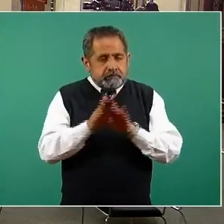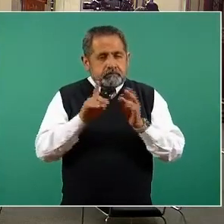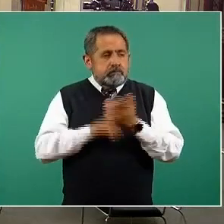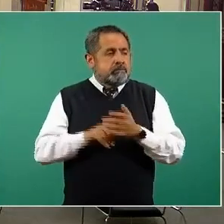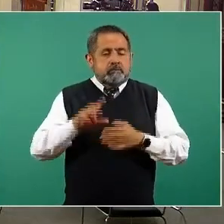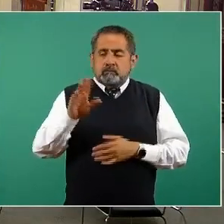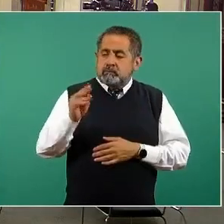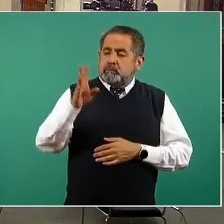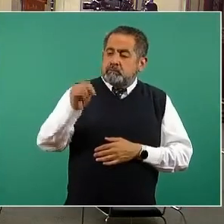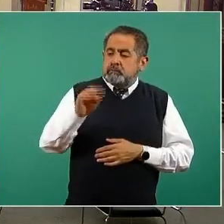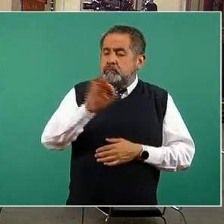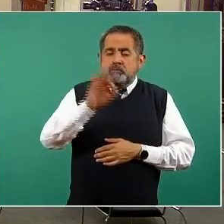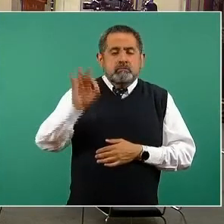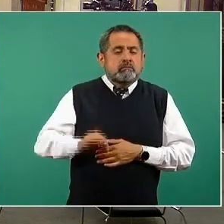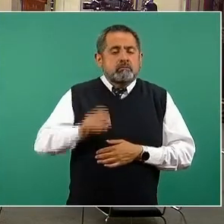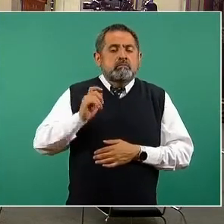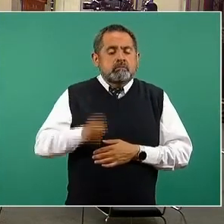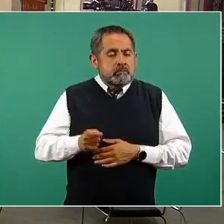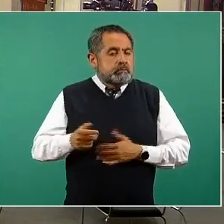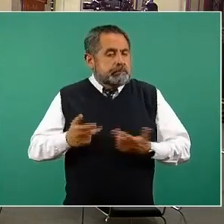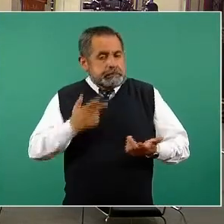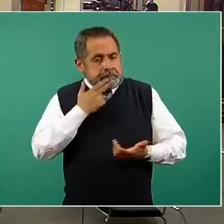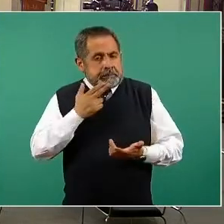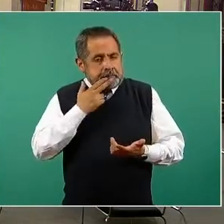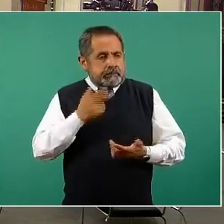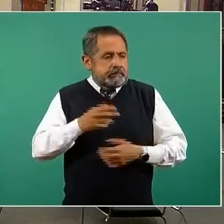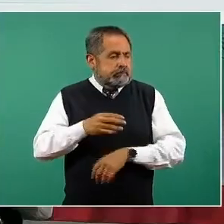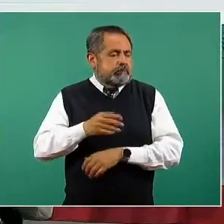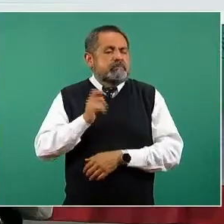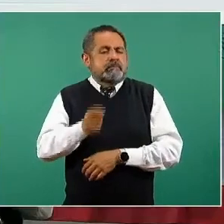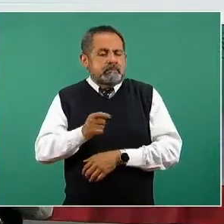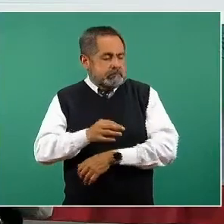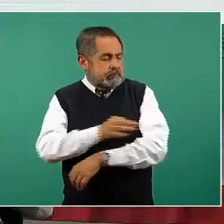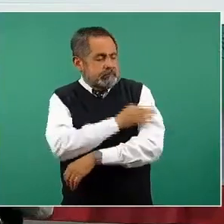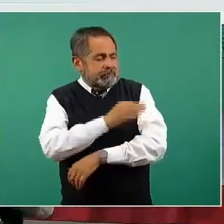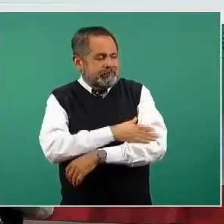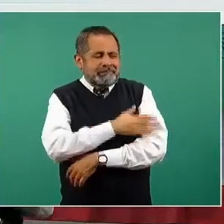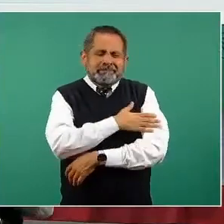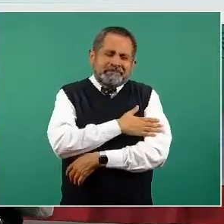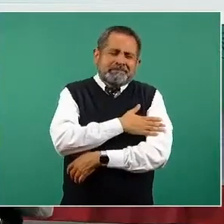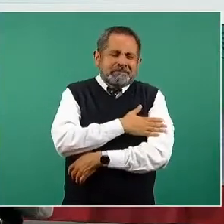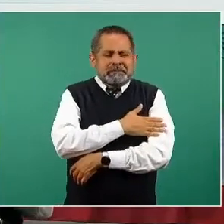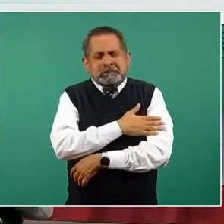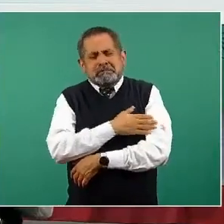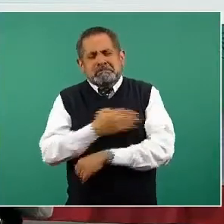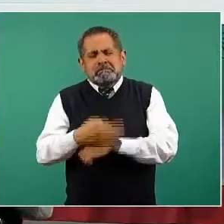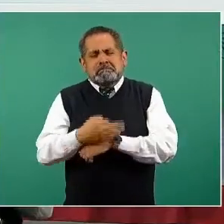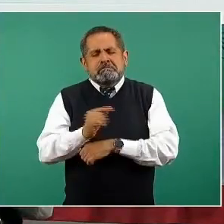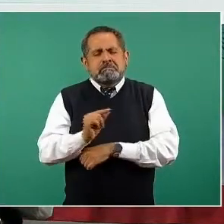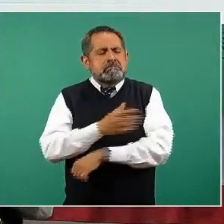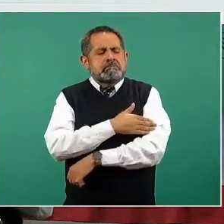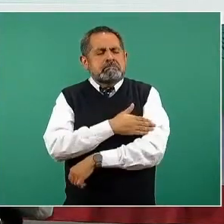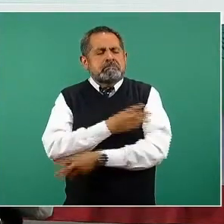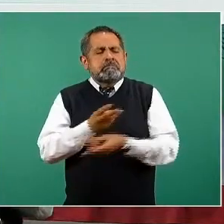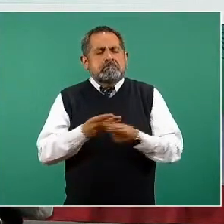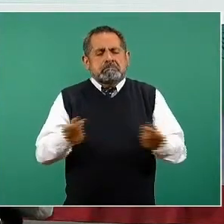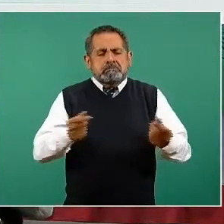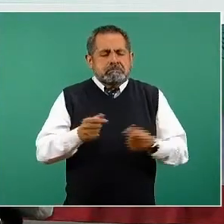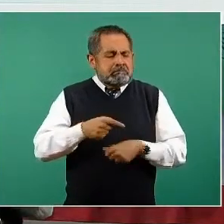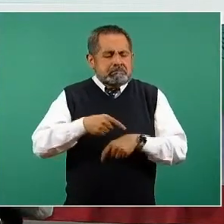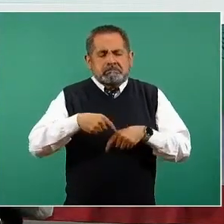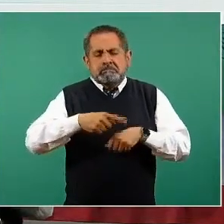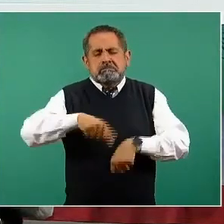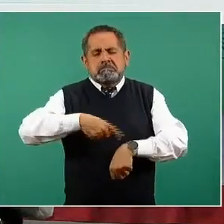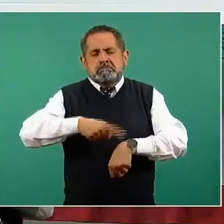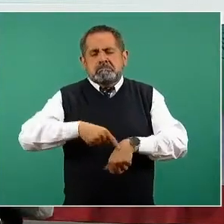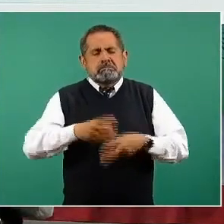del 99% son reacciones locales, manifestaciones temporales que solucionan en las siguientes